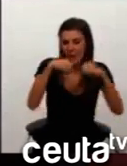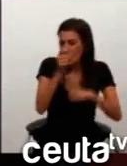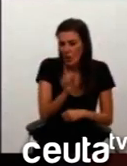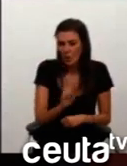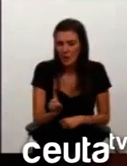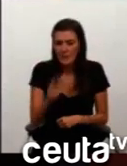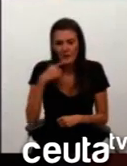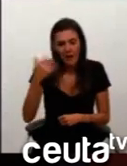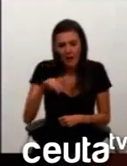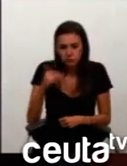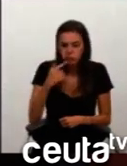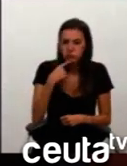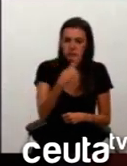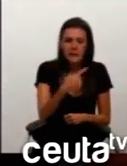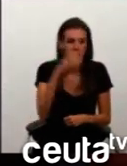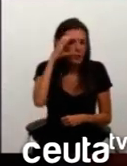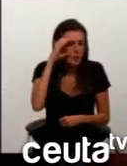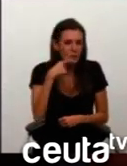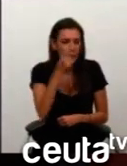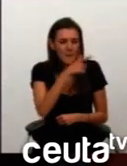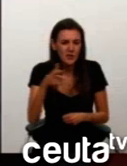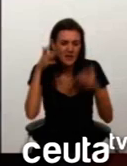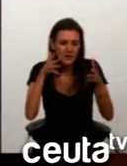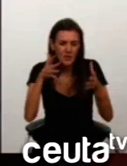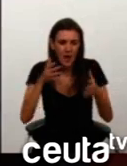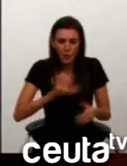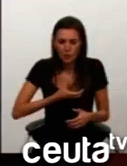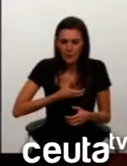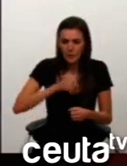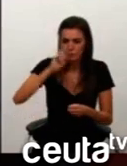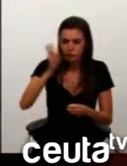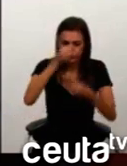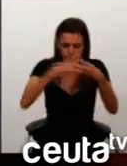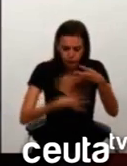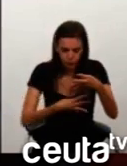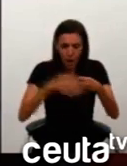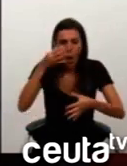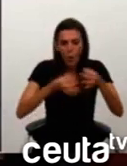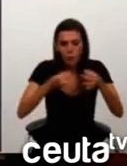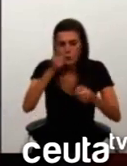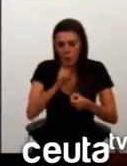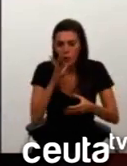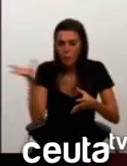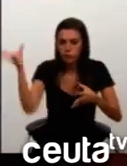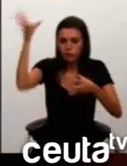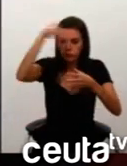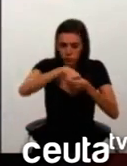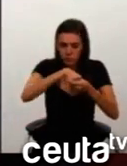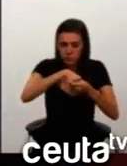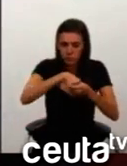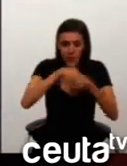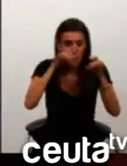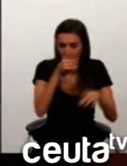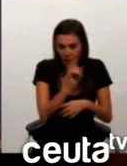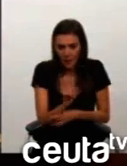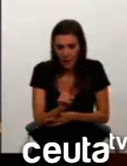ver la de asesores que hay en el ayuntamiento, pero creo que no es justo meter a todo el mundo en el mismo saco. Creo